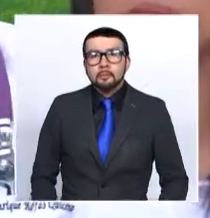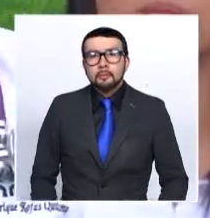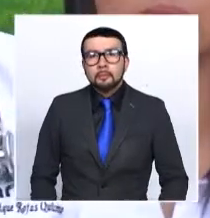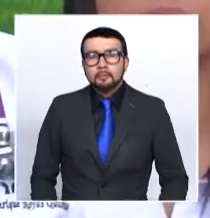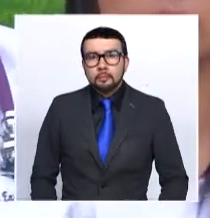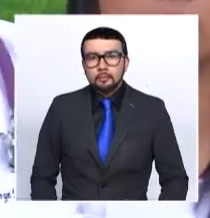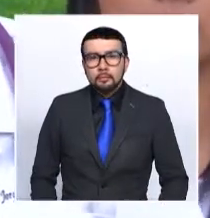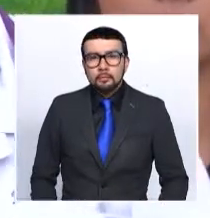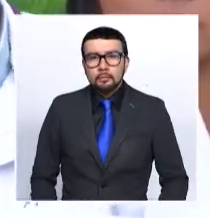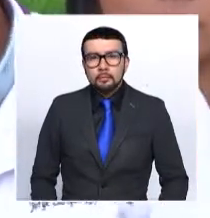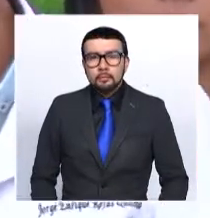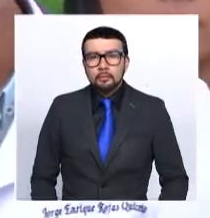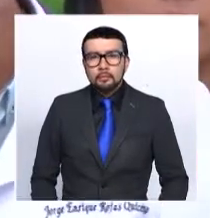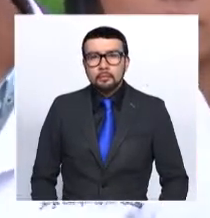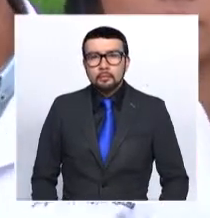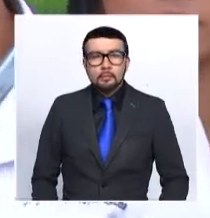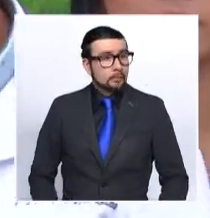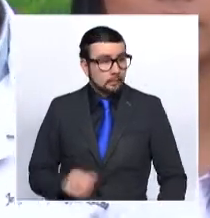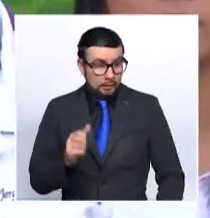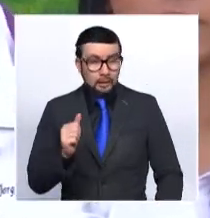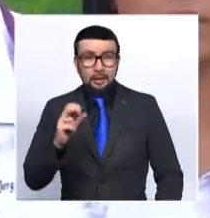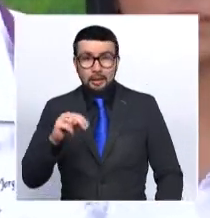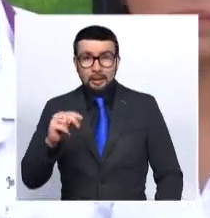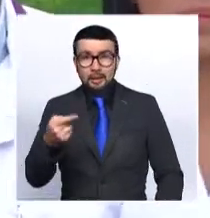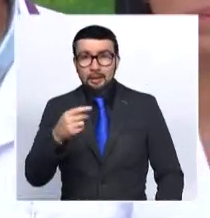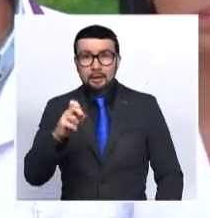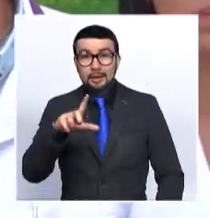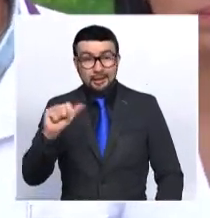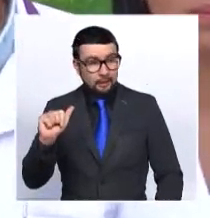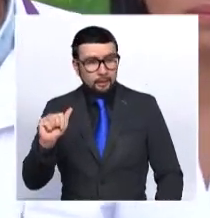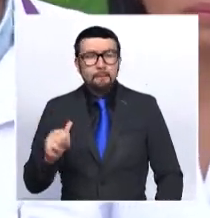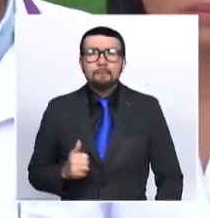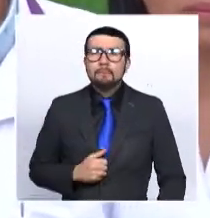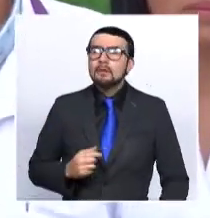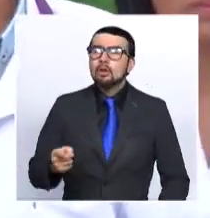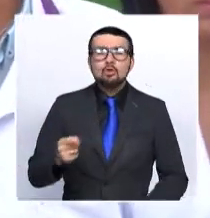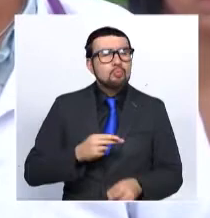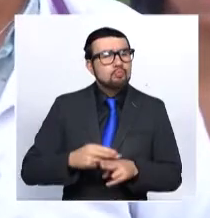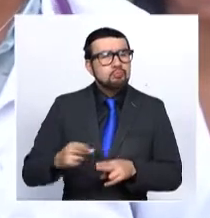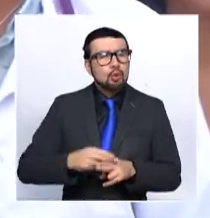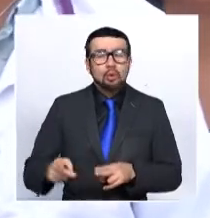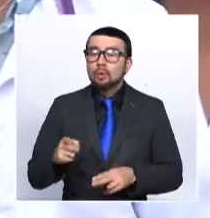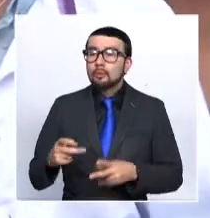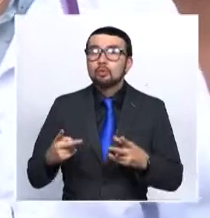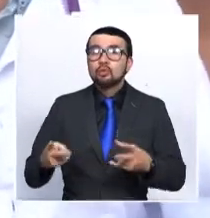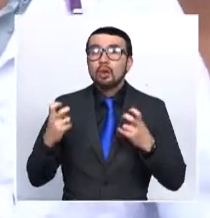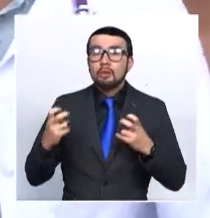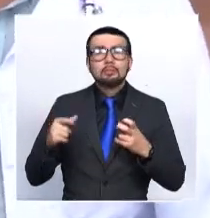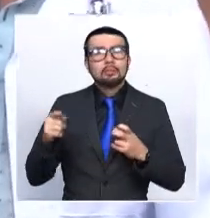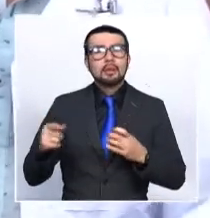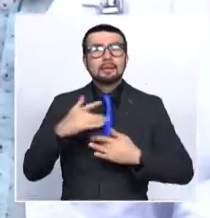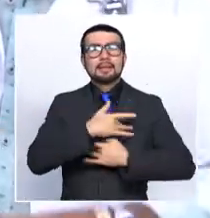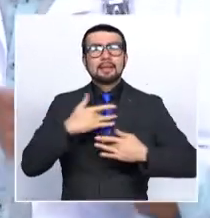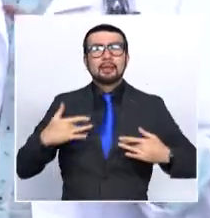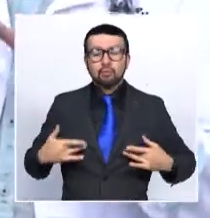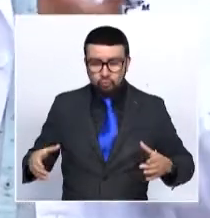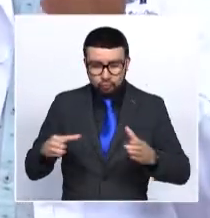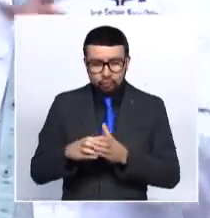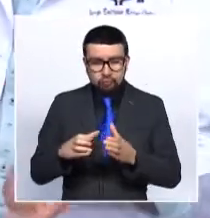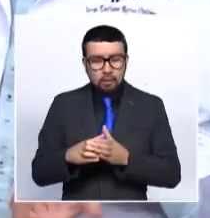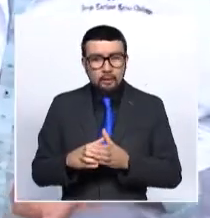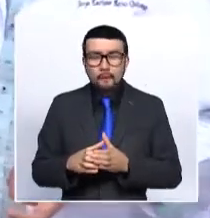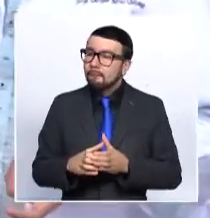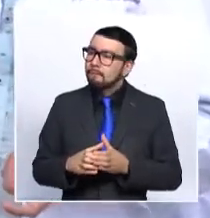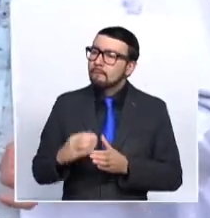Ángela, estamos ahora próximos a abrir un nuevo servicio en nuestro Parque de la Salud, donde al paciente se le va a hacer